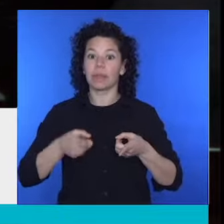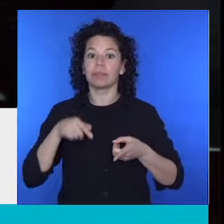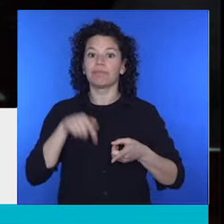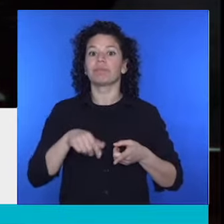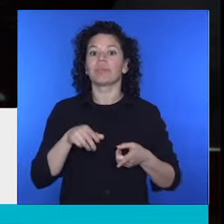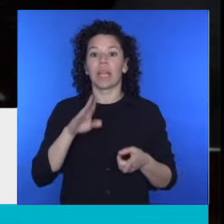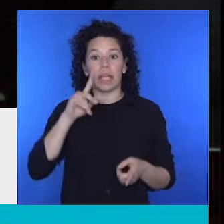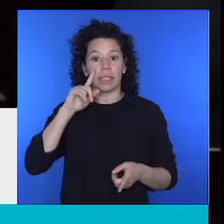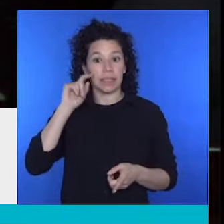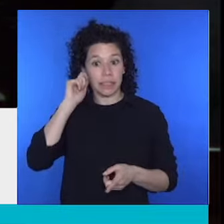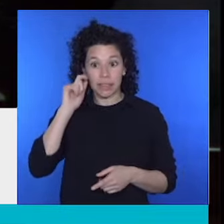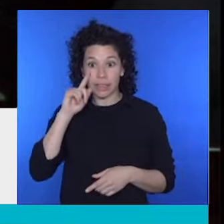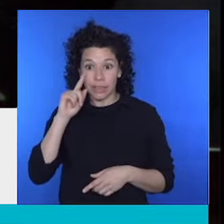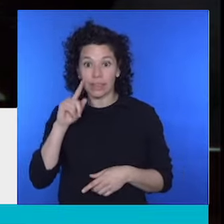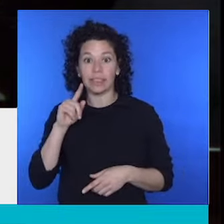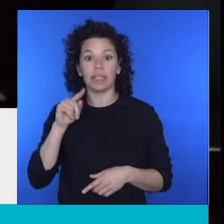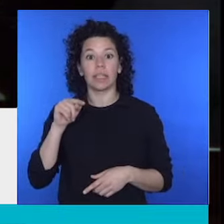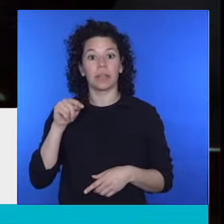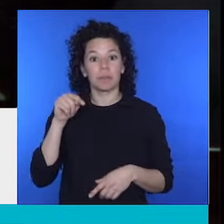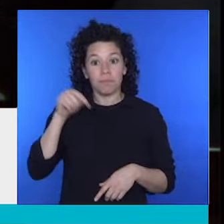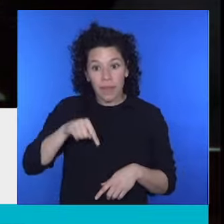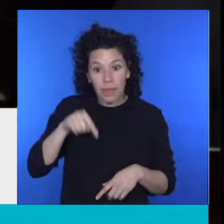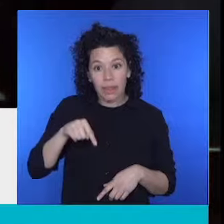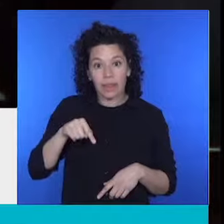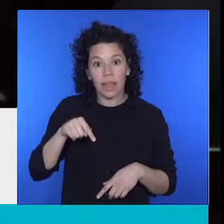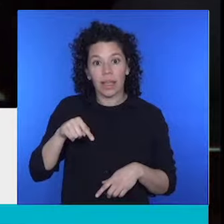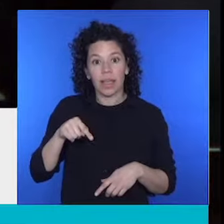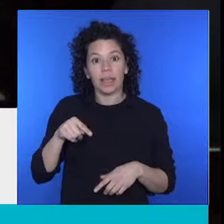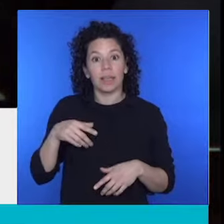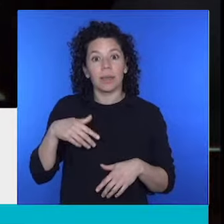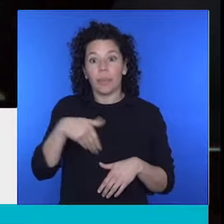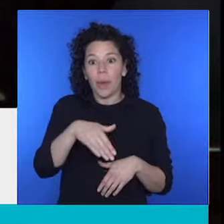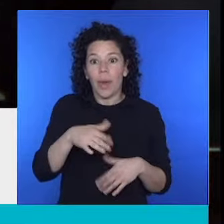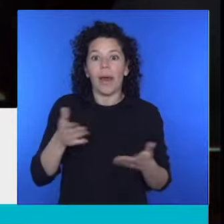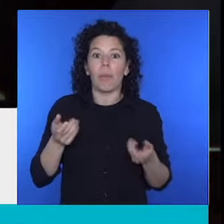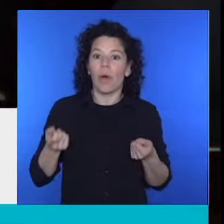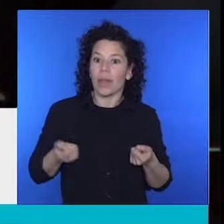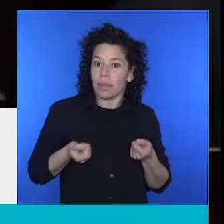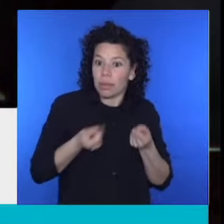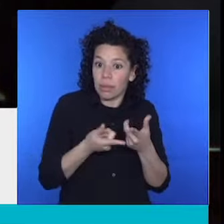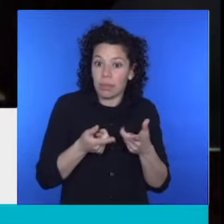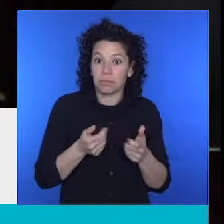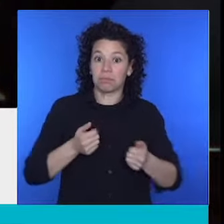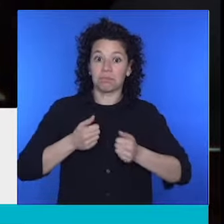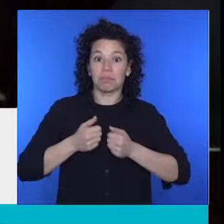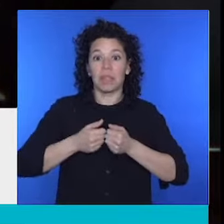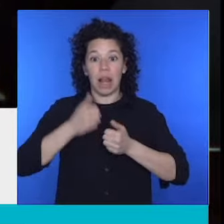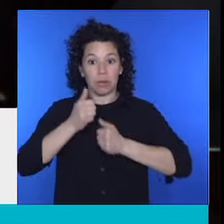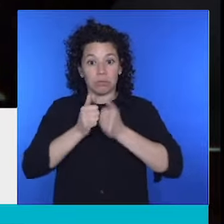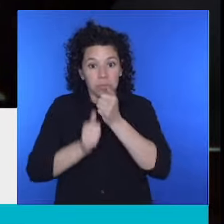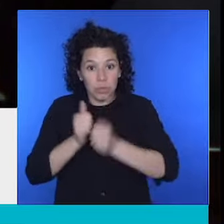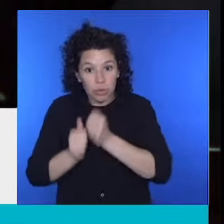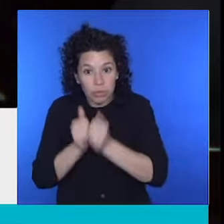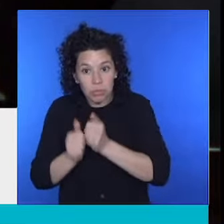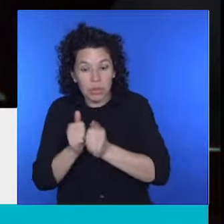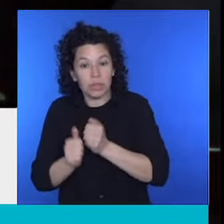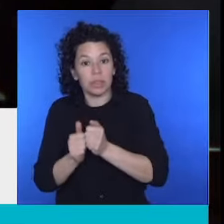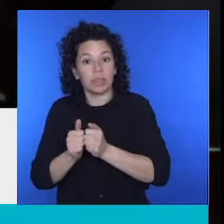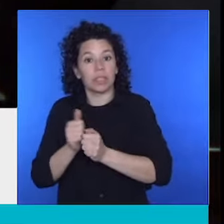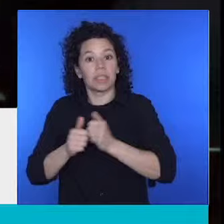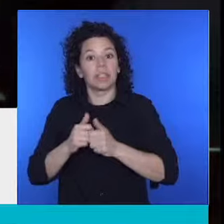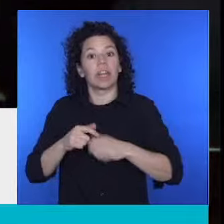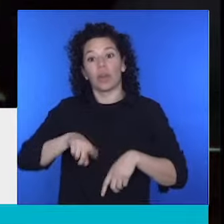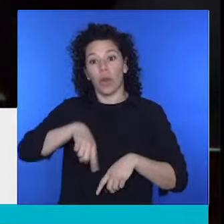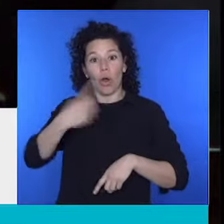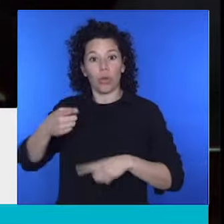régimen de incentivo va a proveer a los empresarios de otros